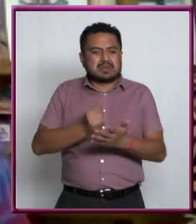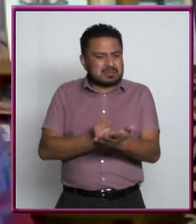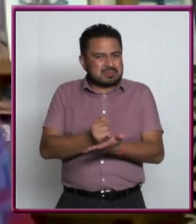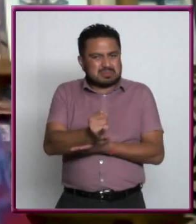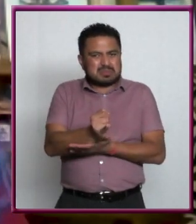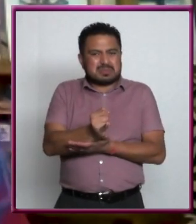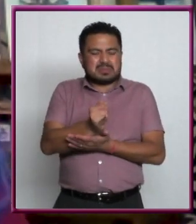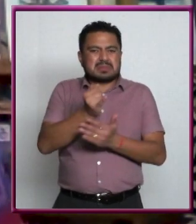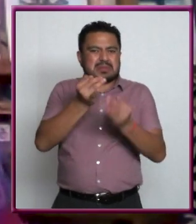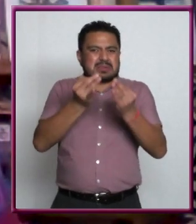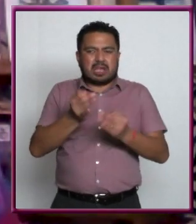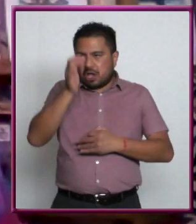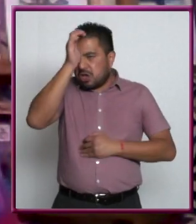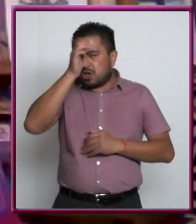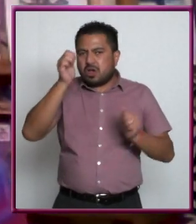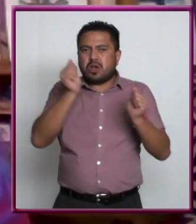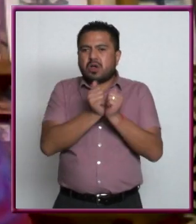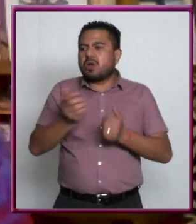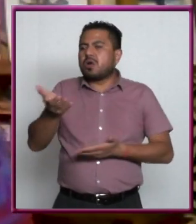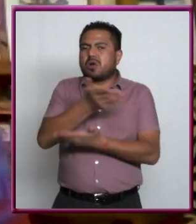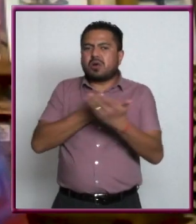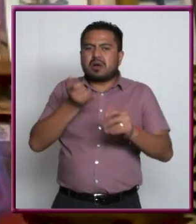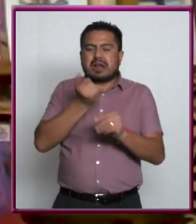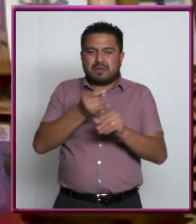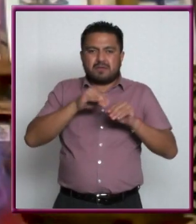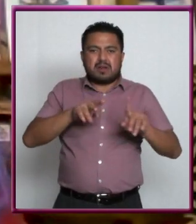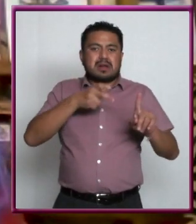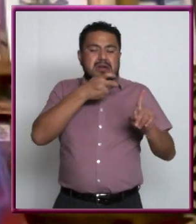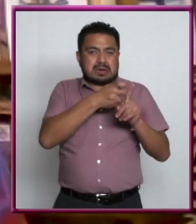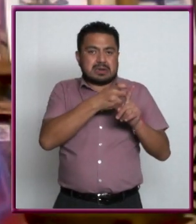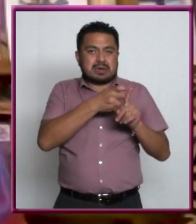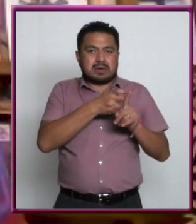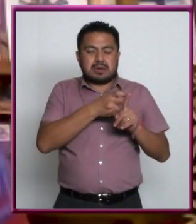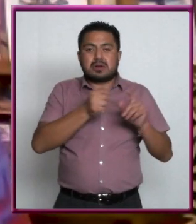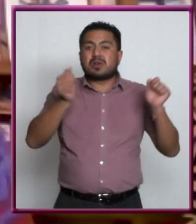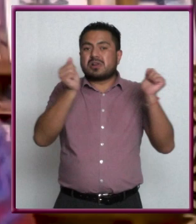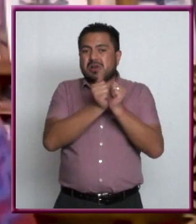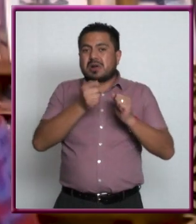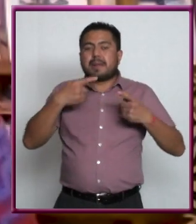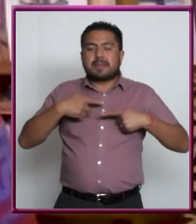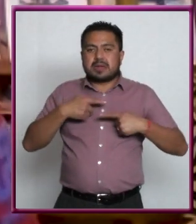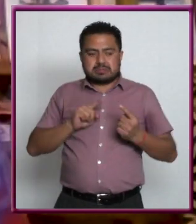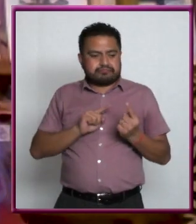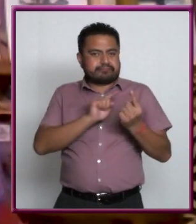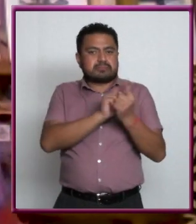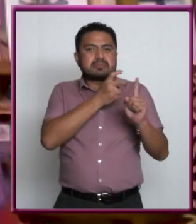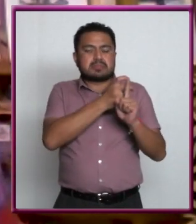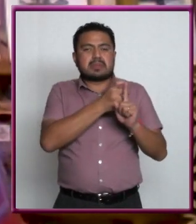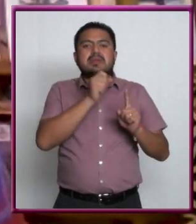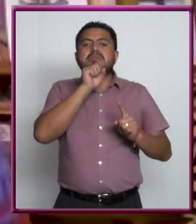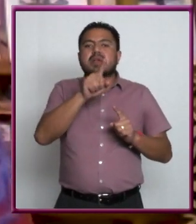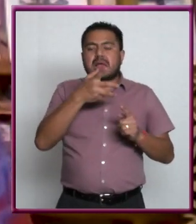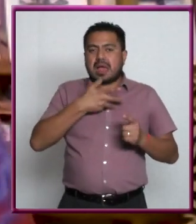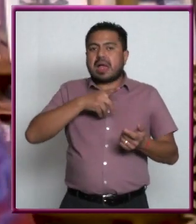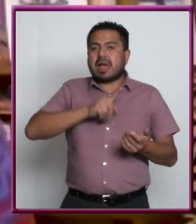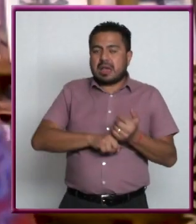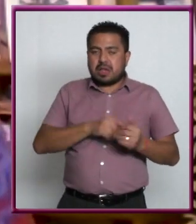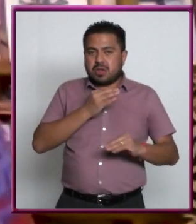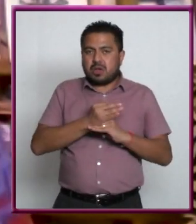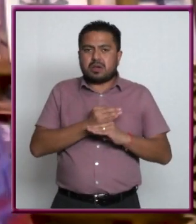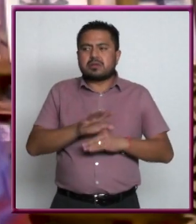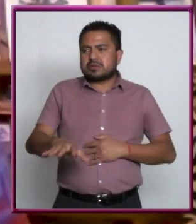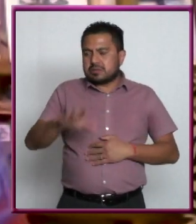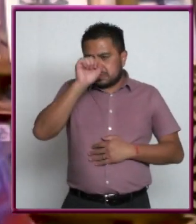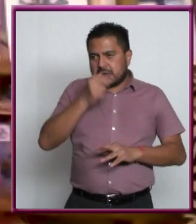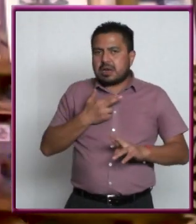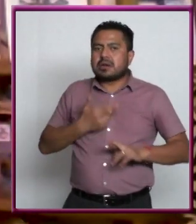estamos decidiendo en plena conciencia compartir este contenido, con esa persona en específico, también tenemos